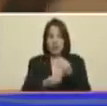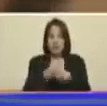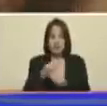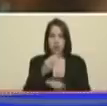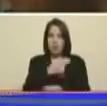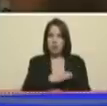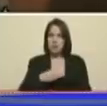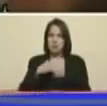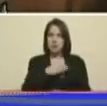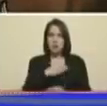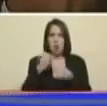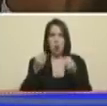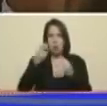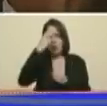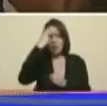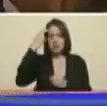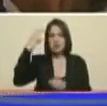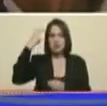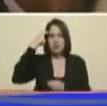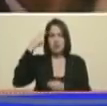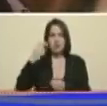como canciller de la República